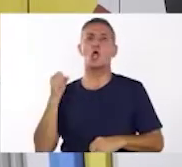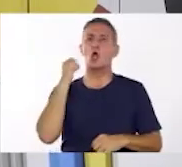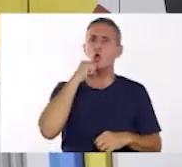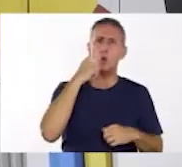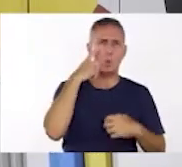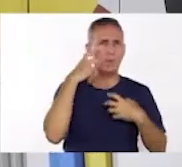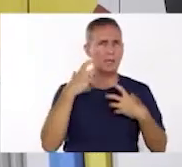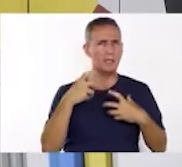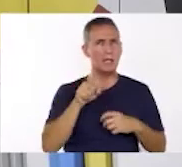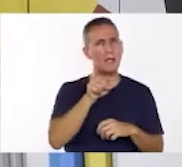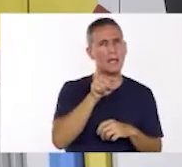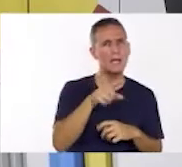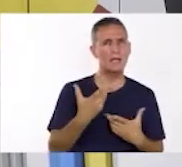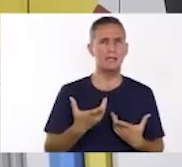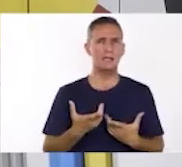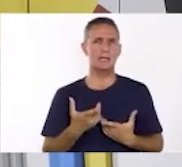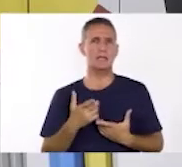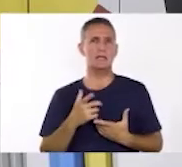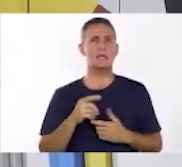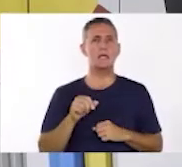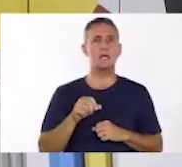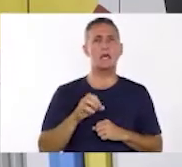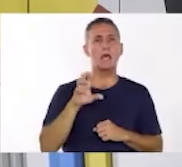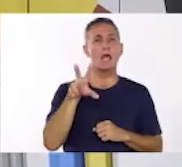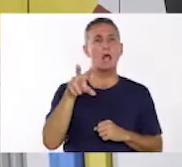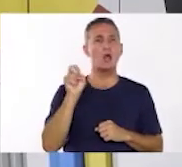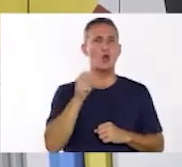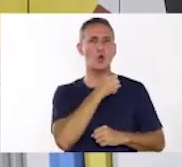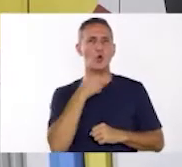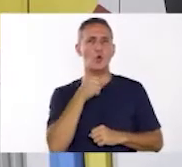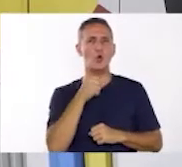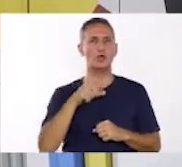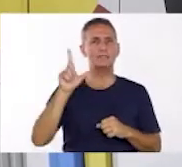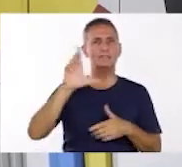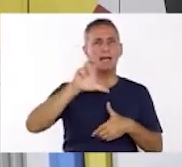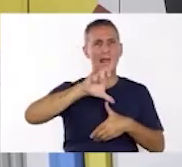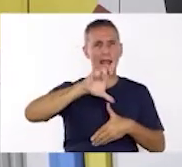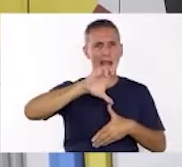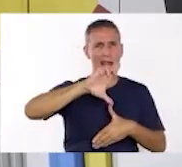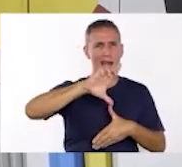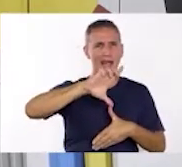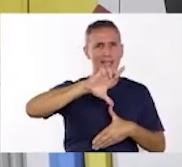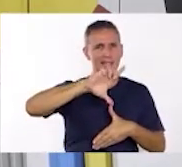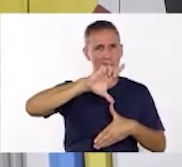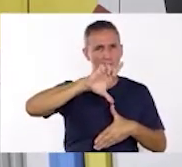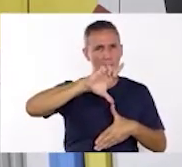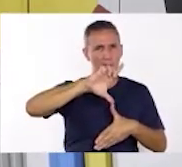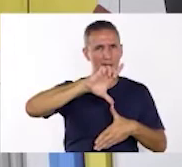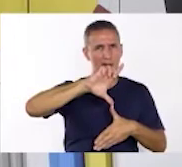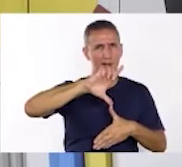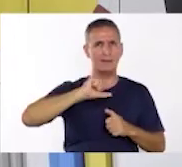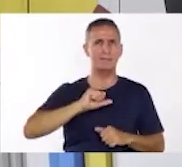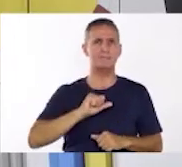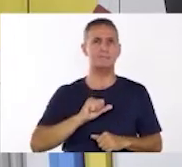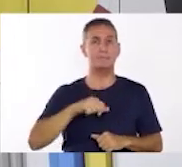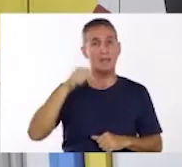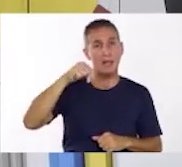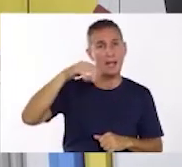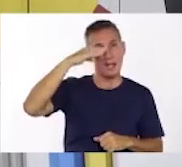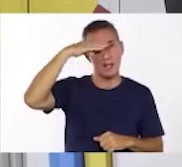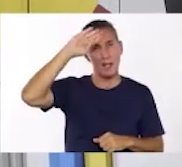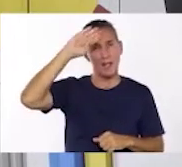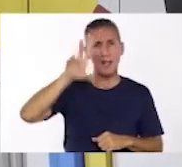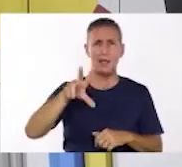más representativos en esta nueva canción latinoamericana. Ahora,